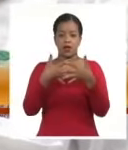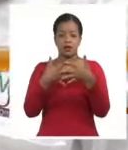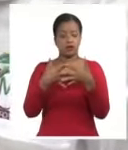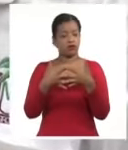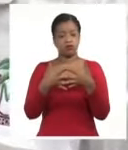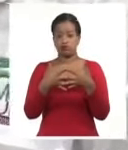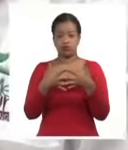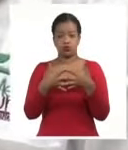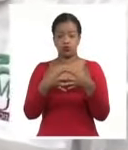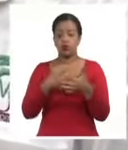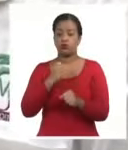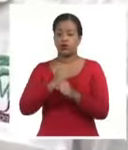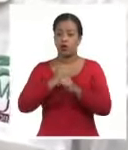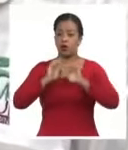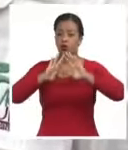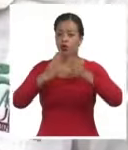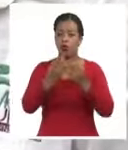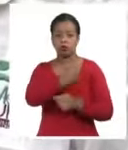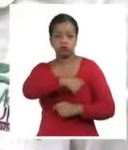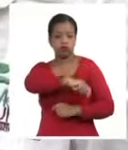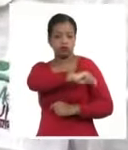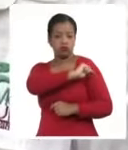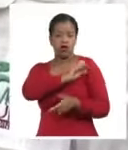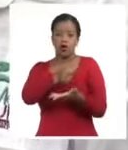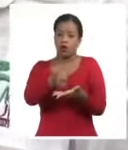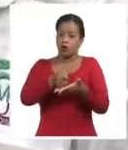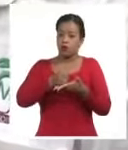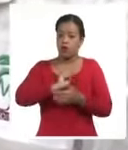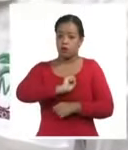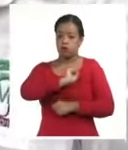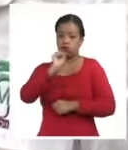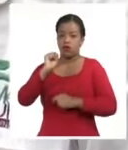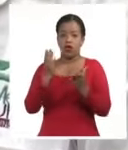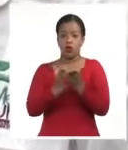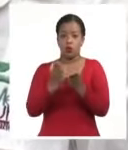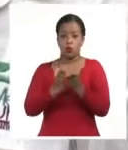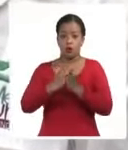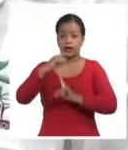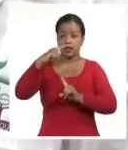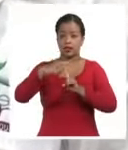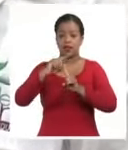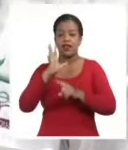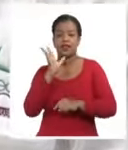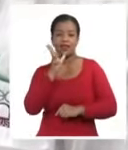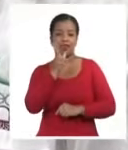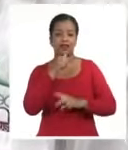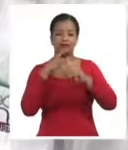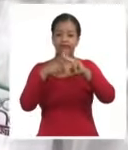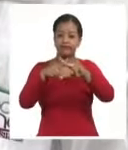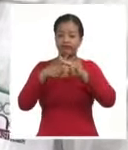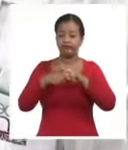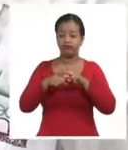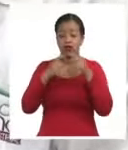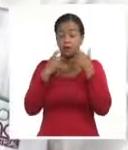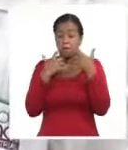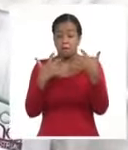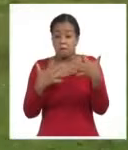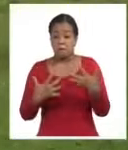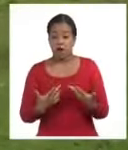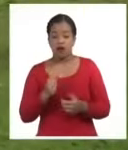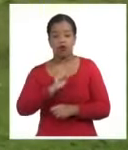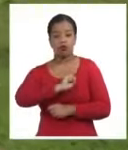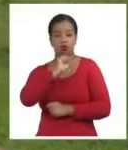de todos los pobladores que han contribuido a lograr que la escuelita esté tan embellecida como la tenemos hoy. Y lo más importante es lograr